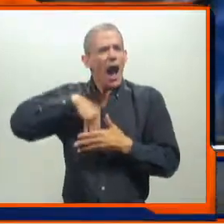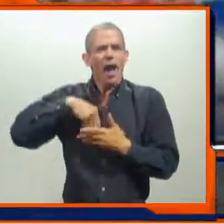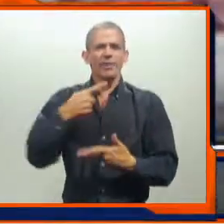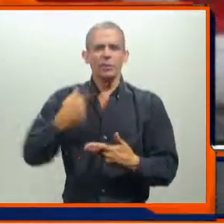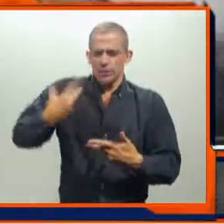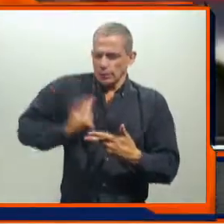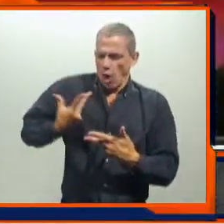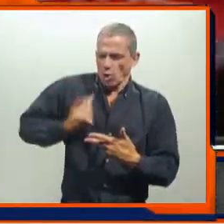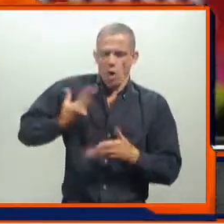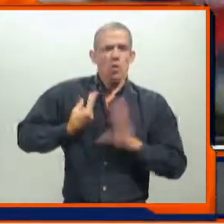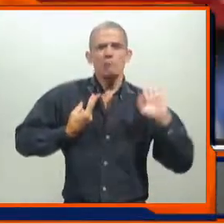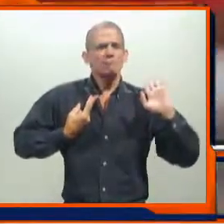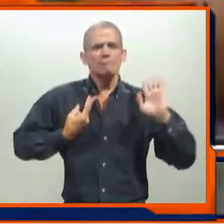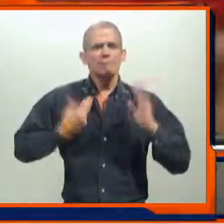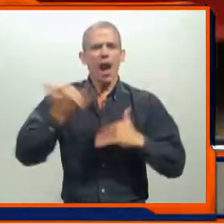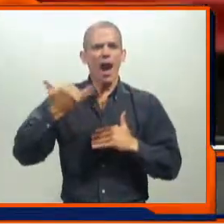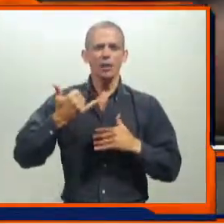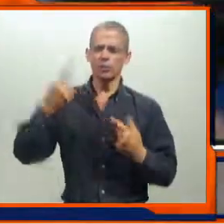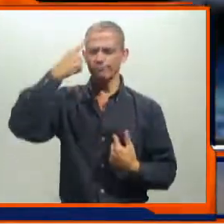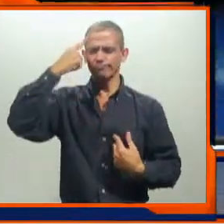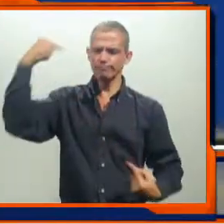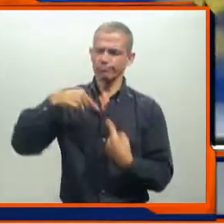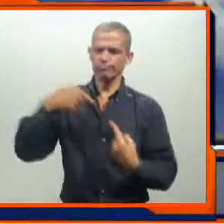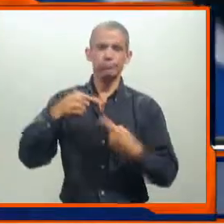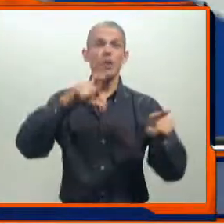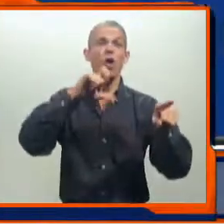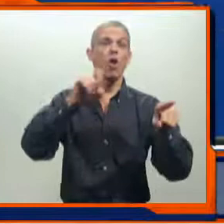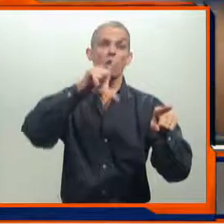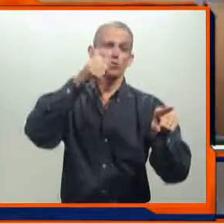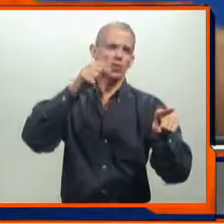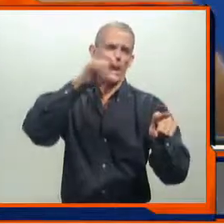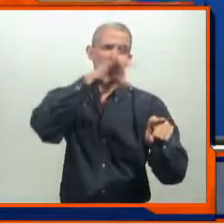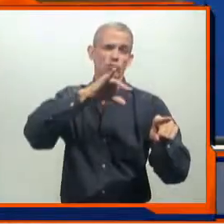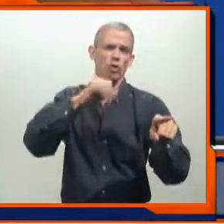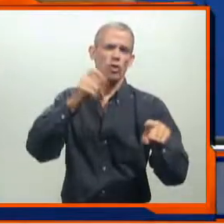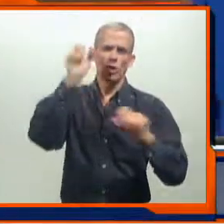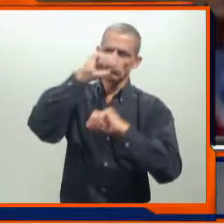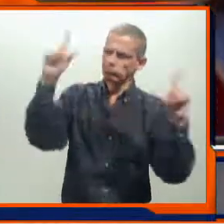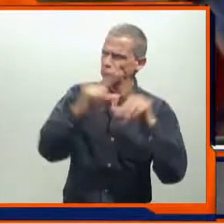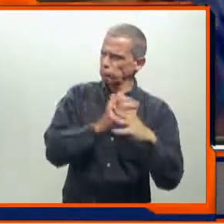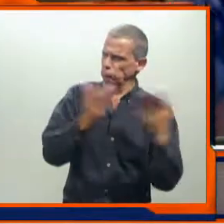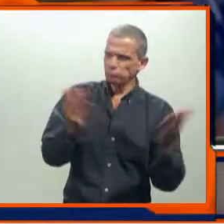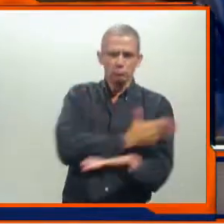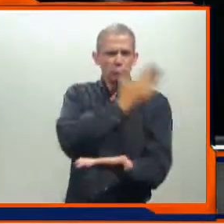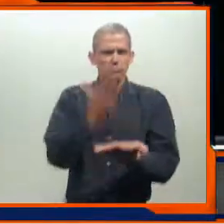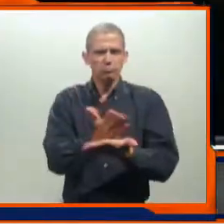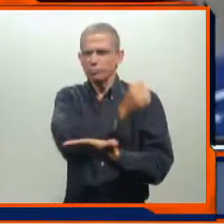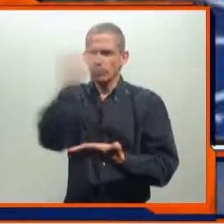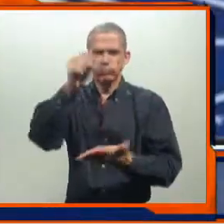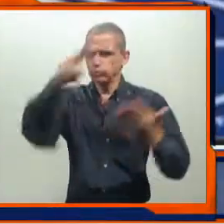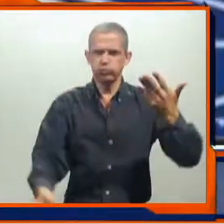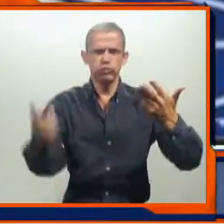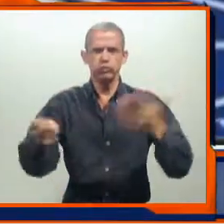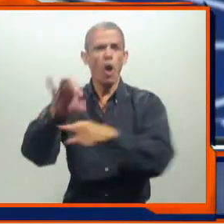no. Hay una gran contradicción y Luis Collazo sorprende al mundo después de mucho tiempo con este knockout